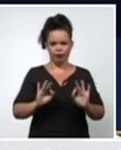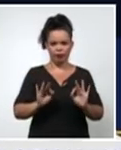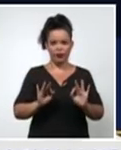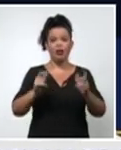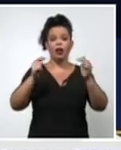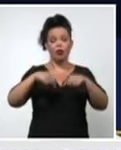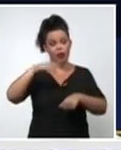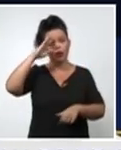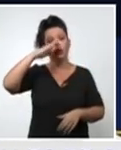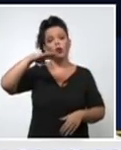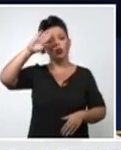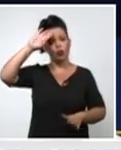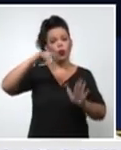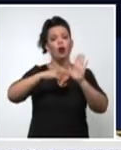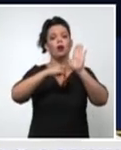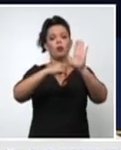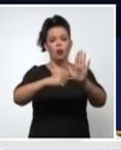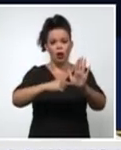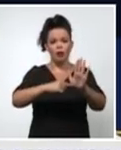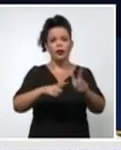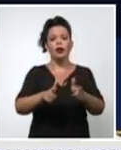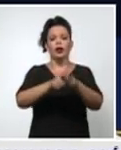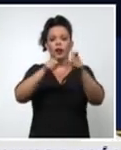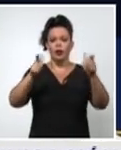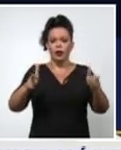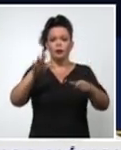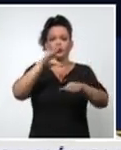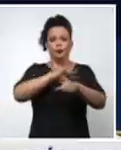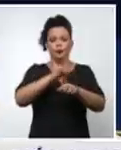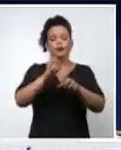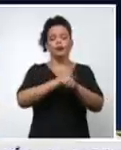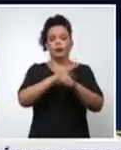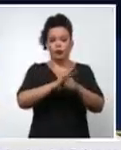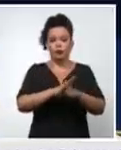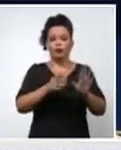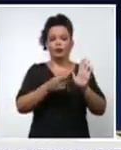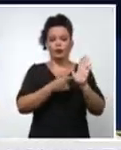últimos días que realmente nos hacen